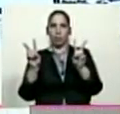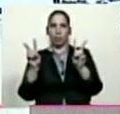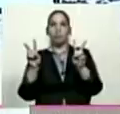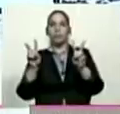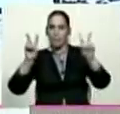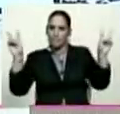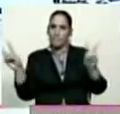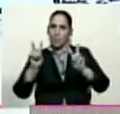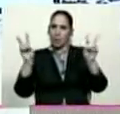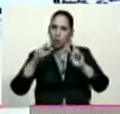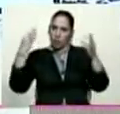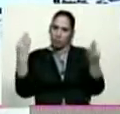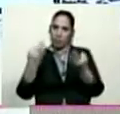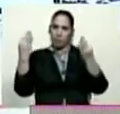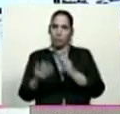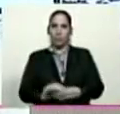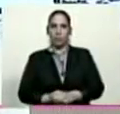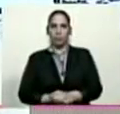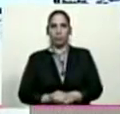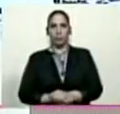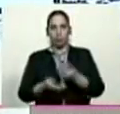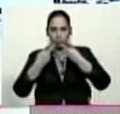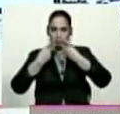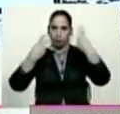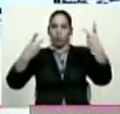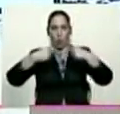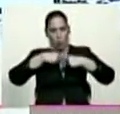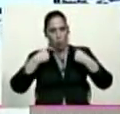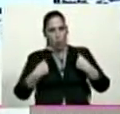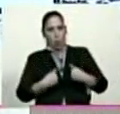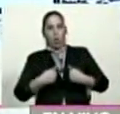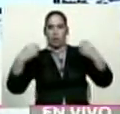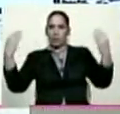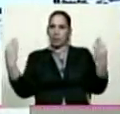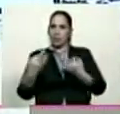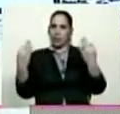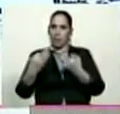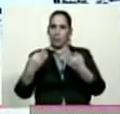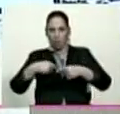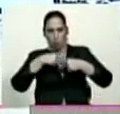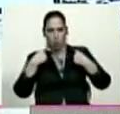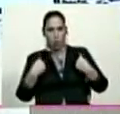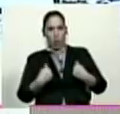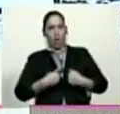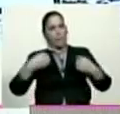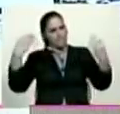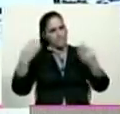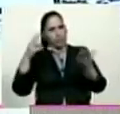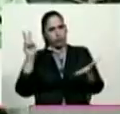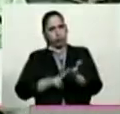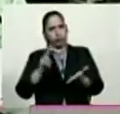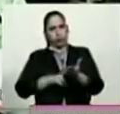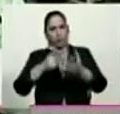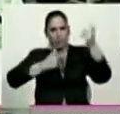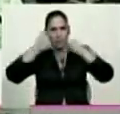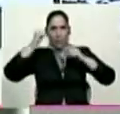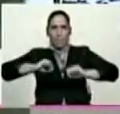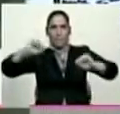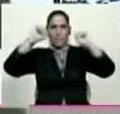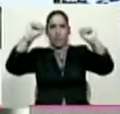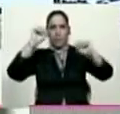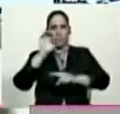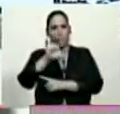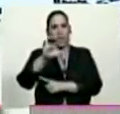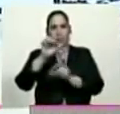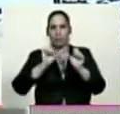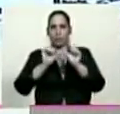victoria siempre. Y digamos desde el corazón, siempre, desde el corazón y de verdad, verdad, ¡Chávez vive! ¡La